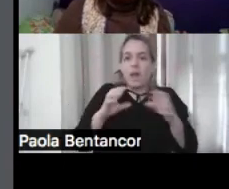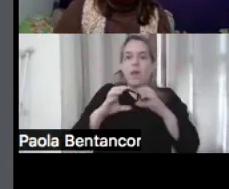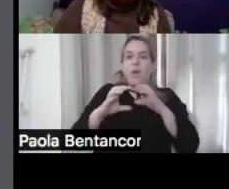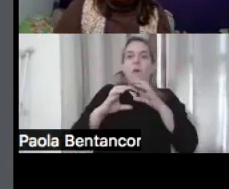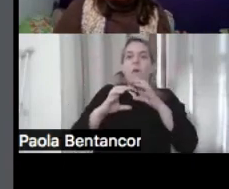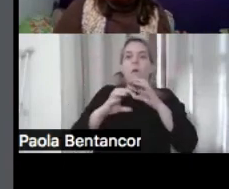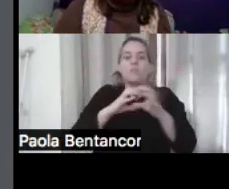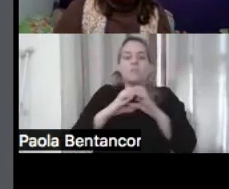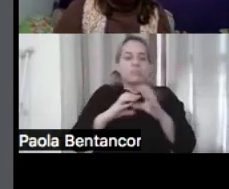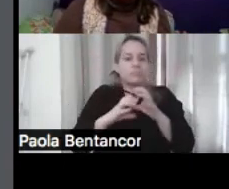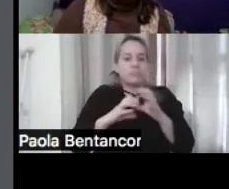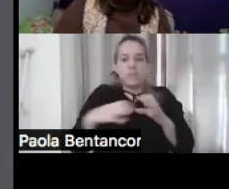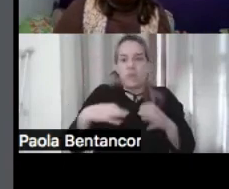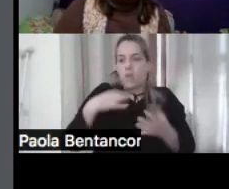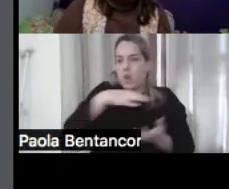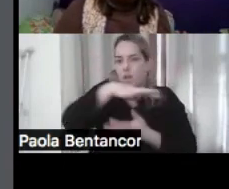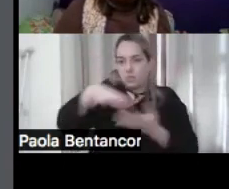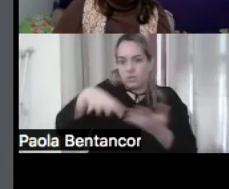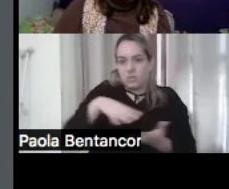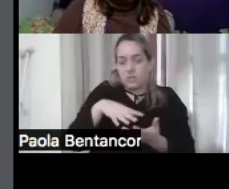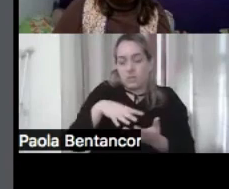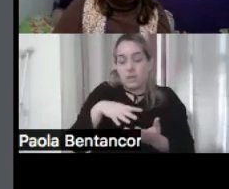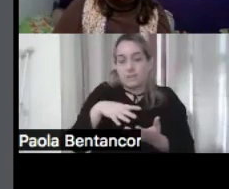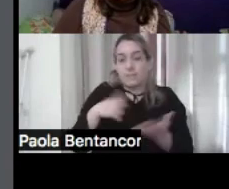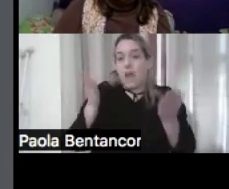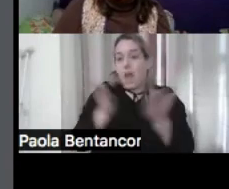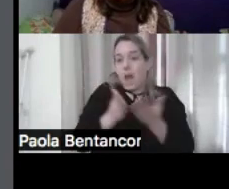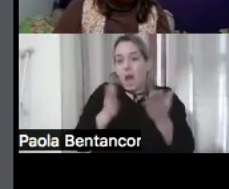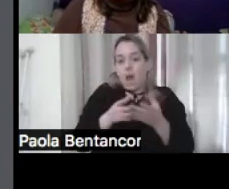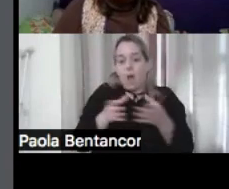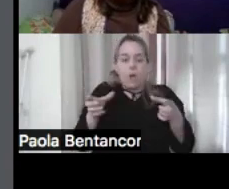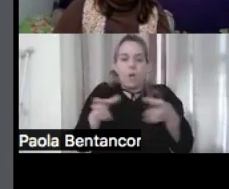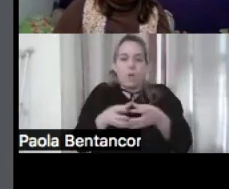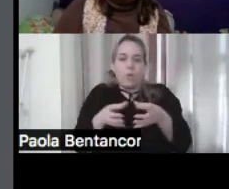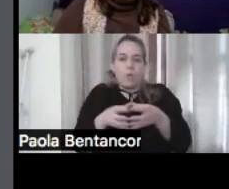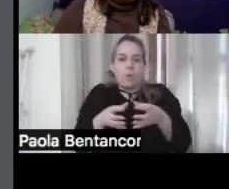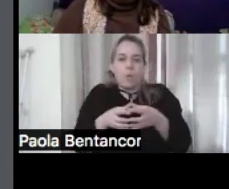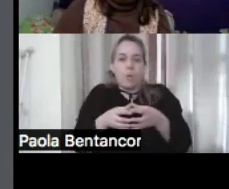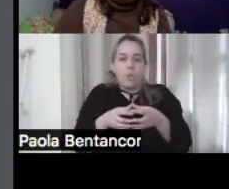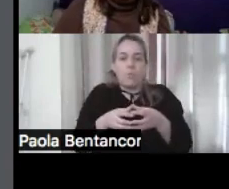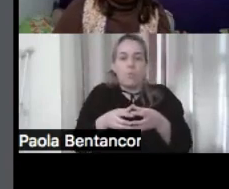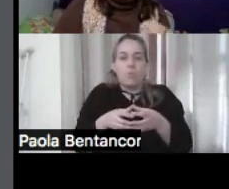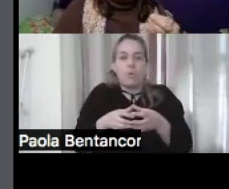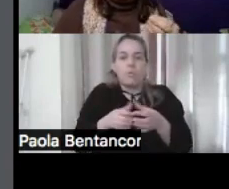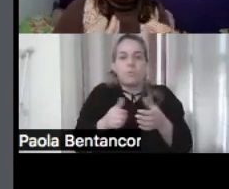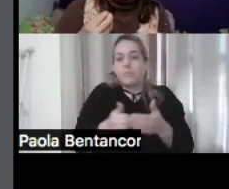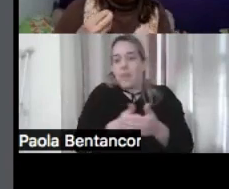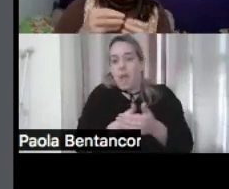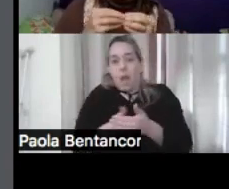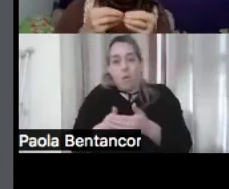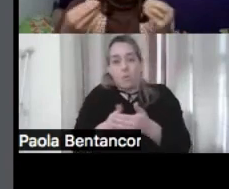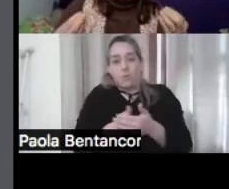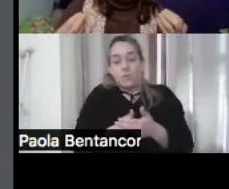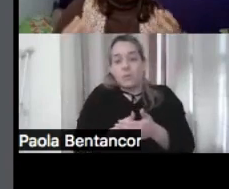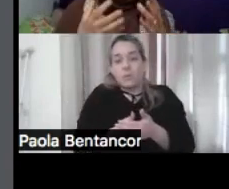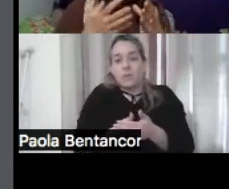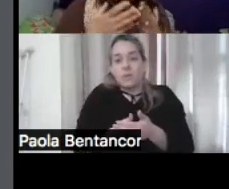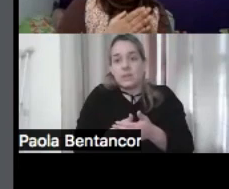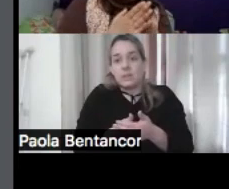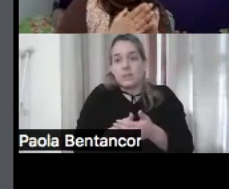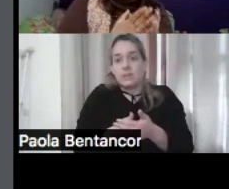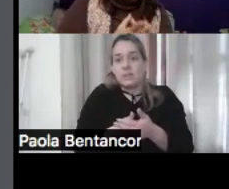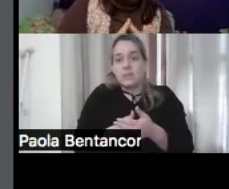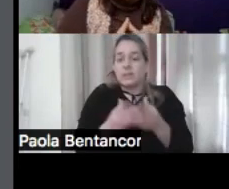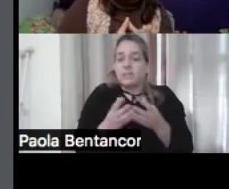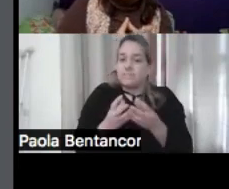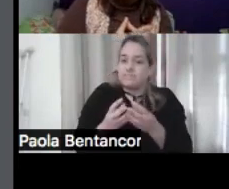social. Actualmente, el colectivo de los adultos autistas, que desean llamarse así, están desprendiéndose